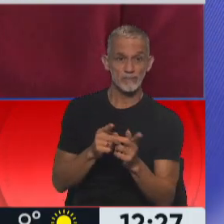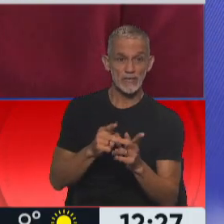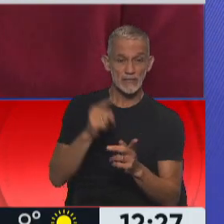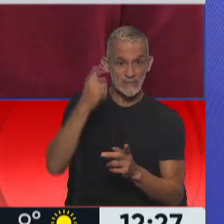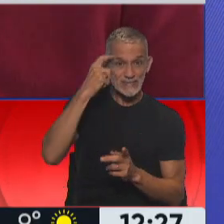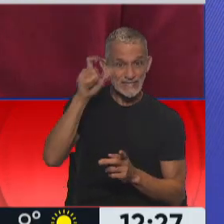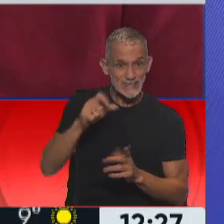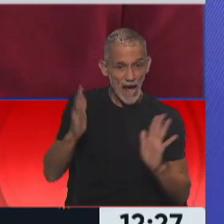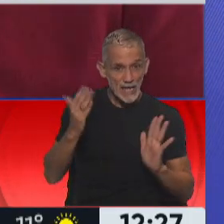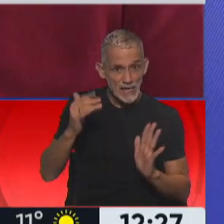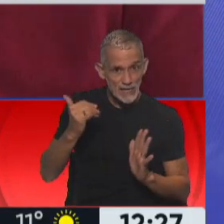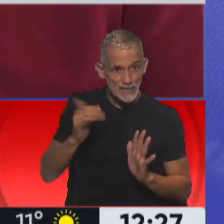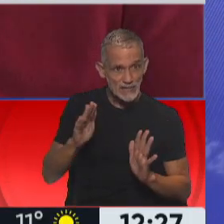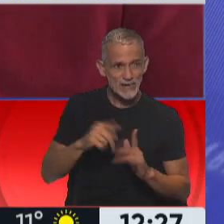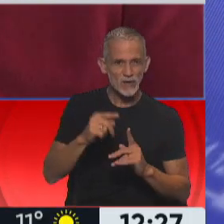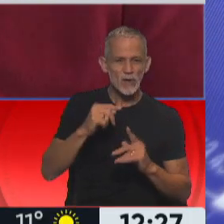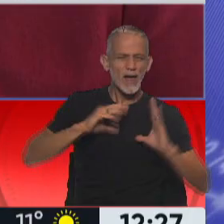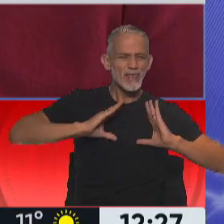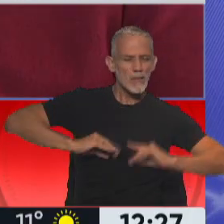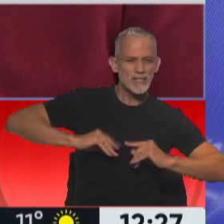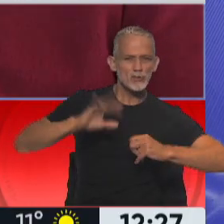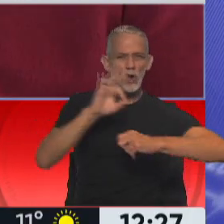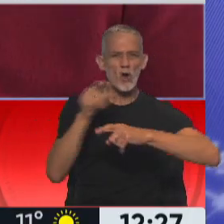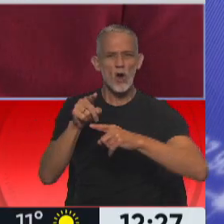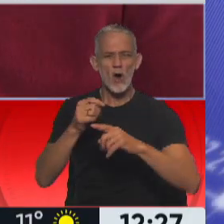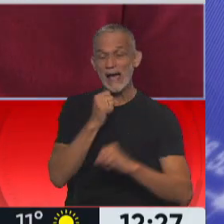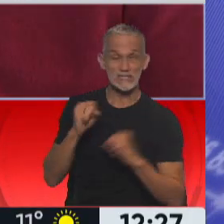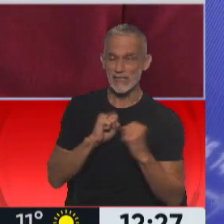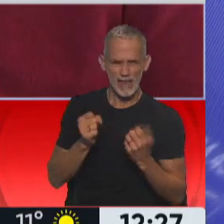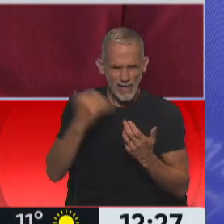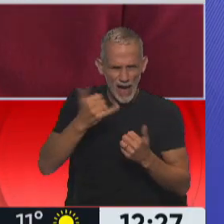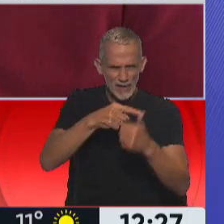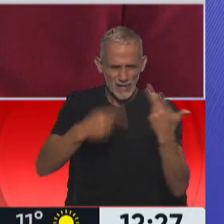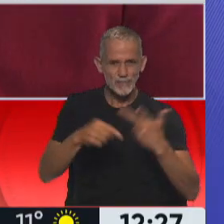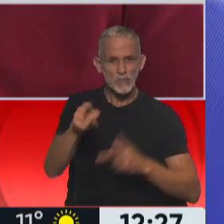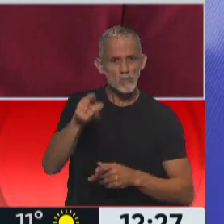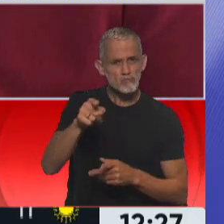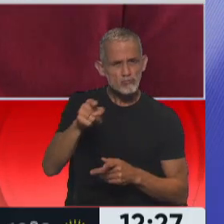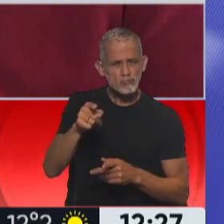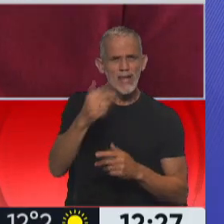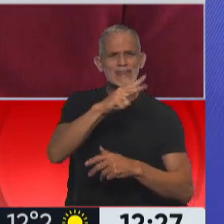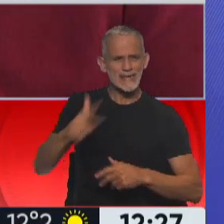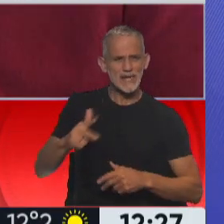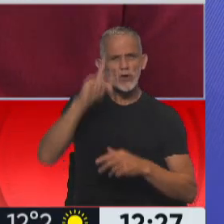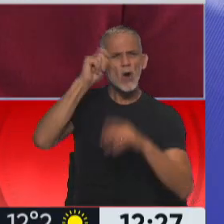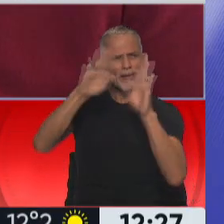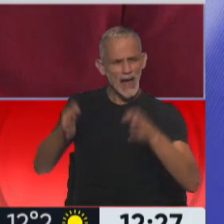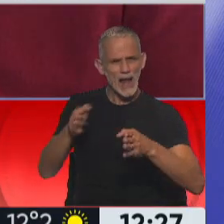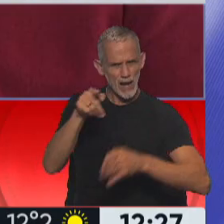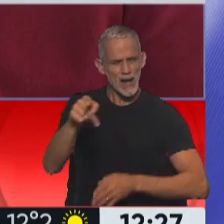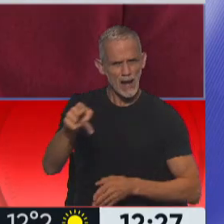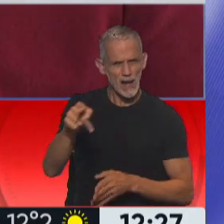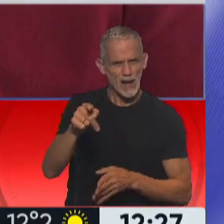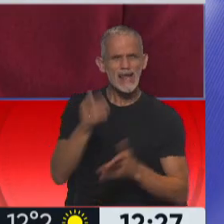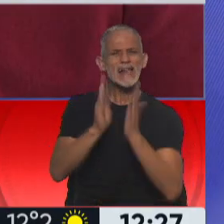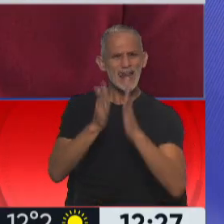patologías psiquiátricas van desde una depresión hasta ansiedad, puede haber un montón de cuestiones, pero estaba en Tres Arroyos, en el hospital de Tres Arroyos,